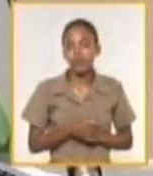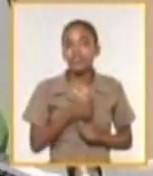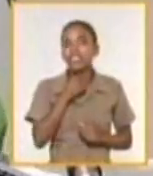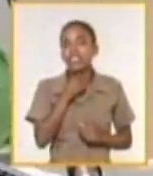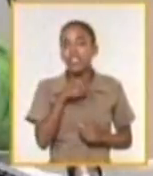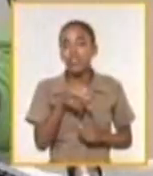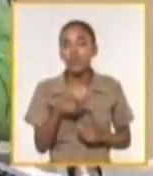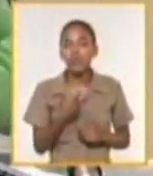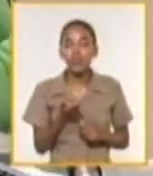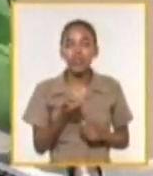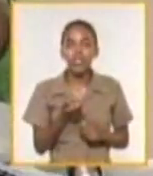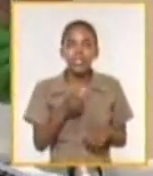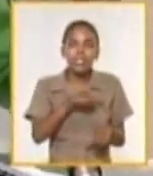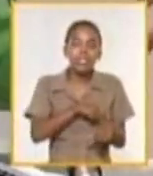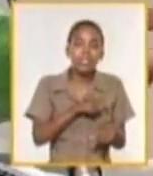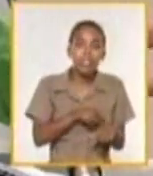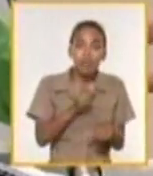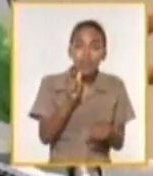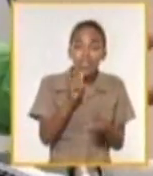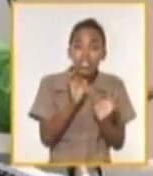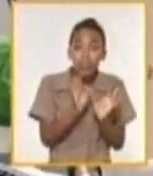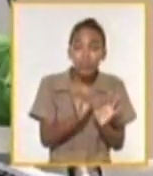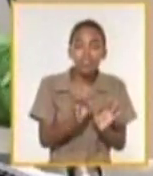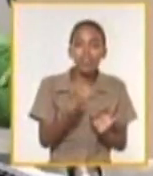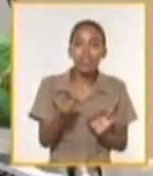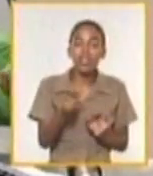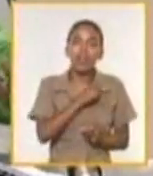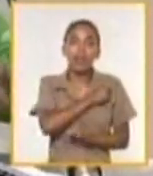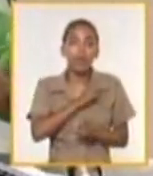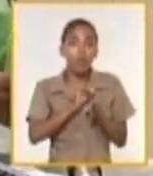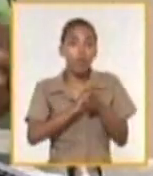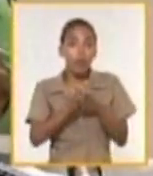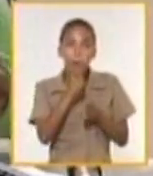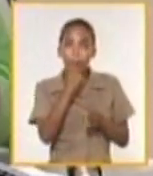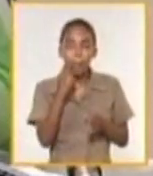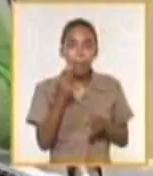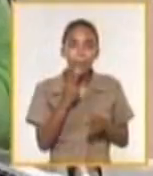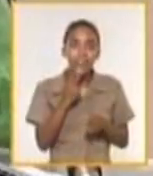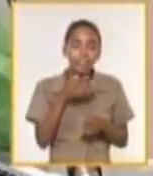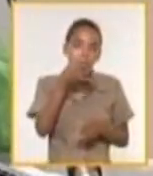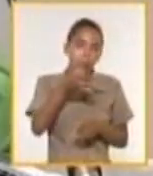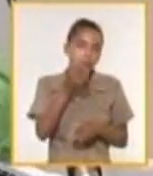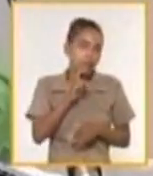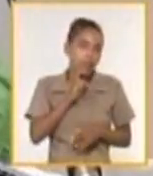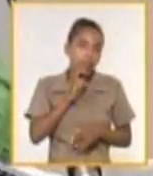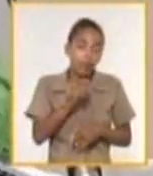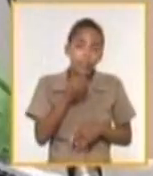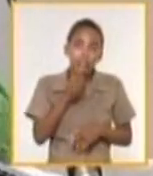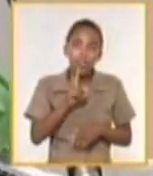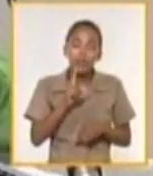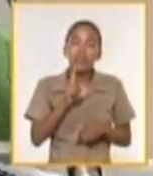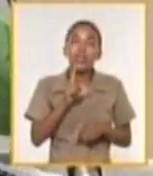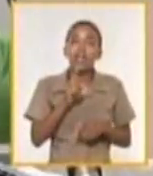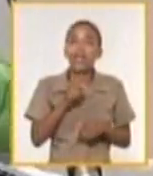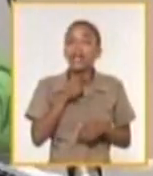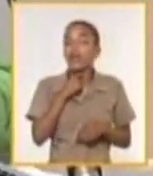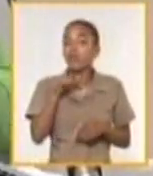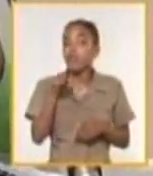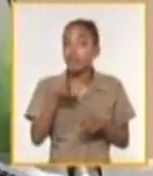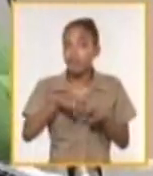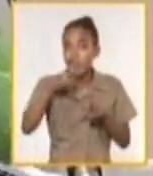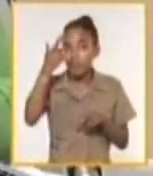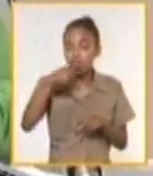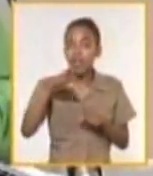enmarcar en qué momento se pudo haber hecho martiano Jar. El tema es que Jar tiene una influencia